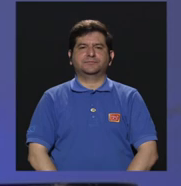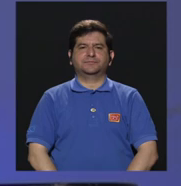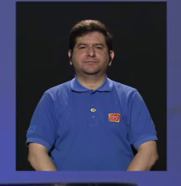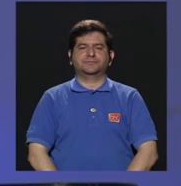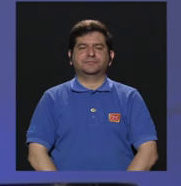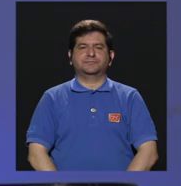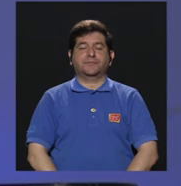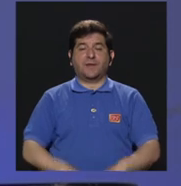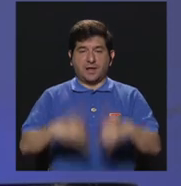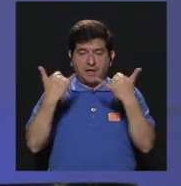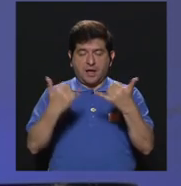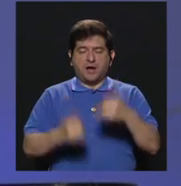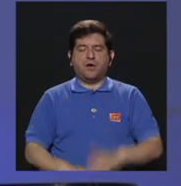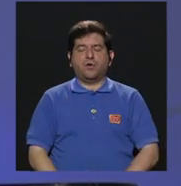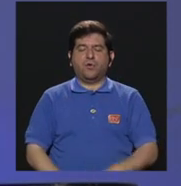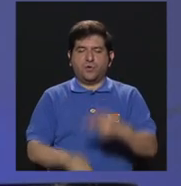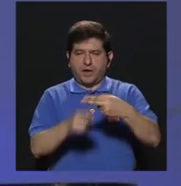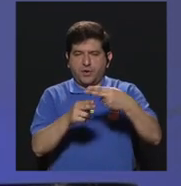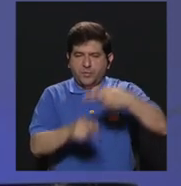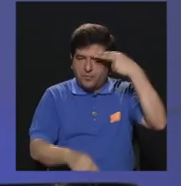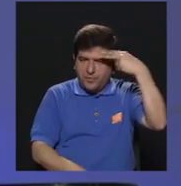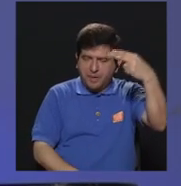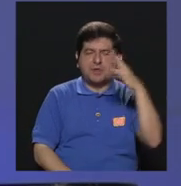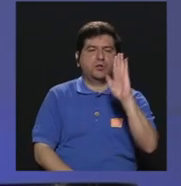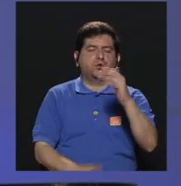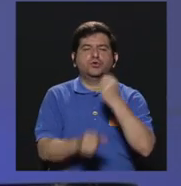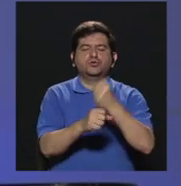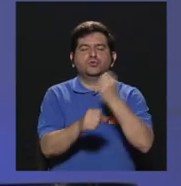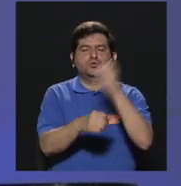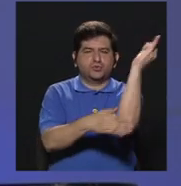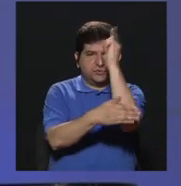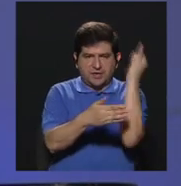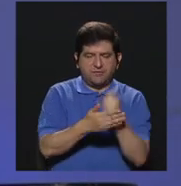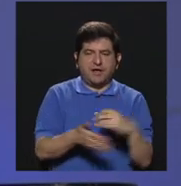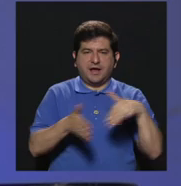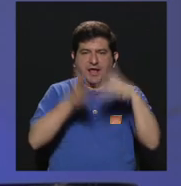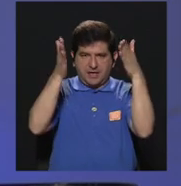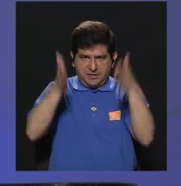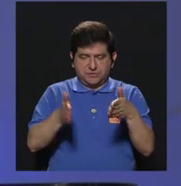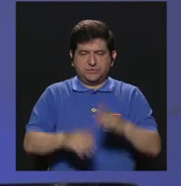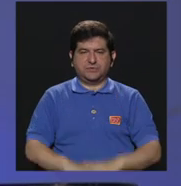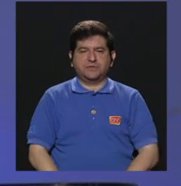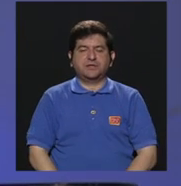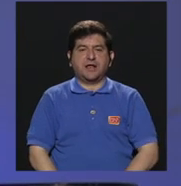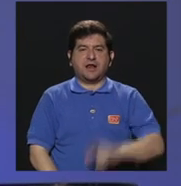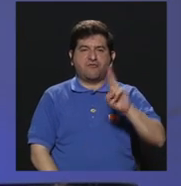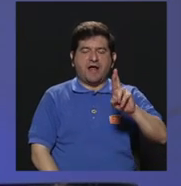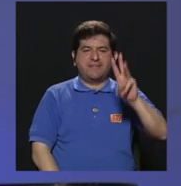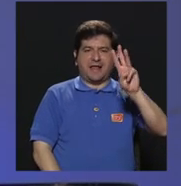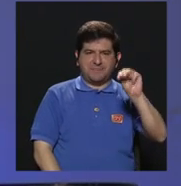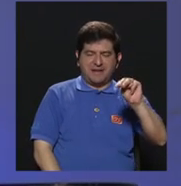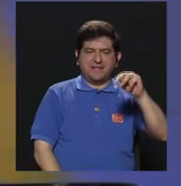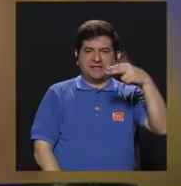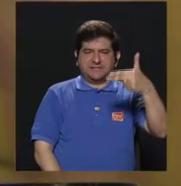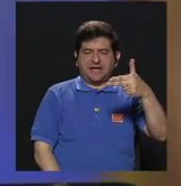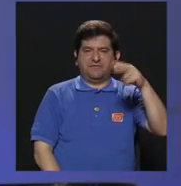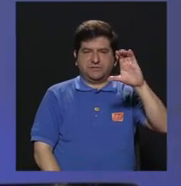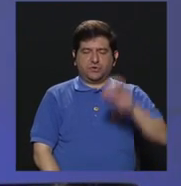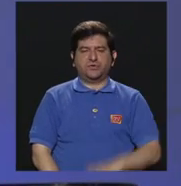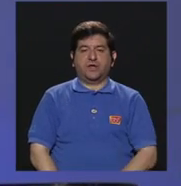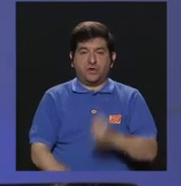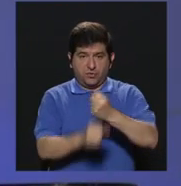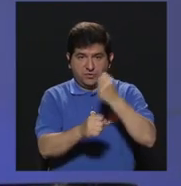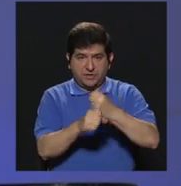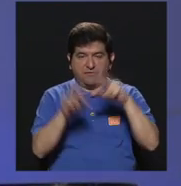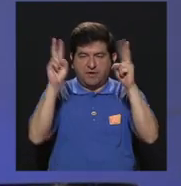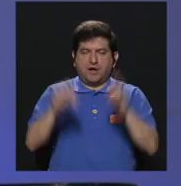En esta ocasión reciben una mención de honor por sus trabajos artísticos los estudiantes Randall Martín Chávez Cordero por su